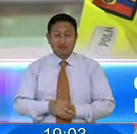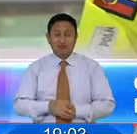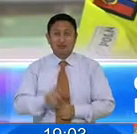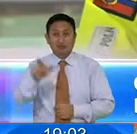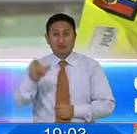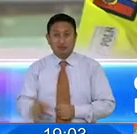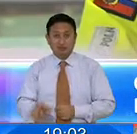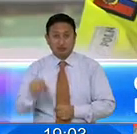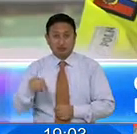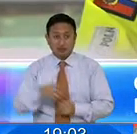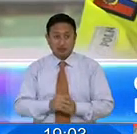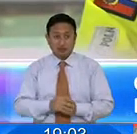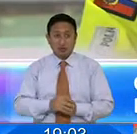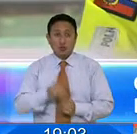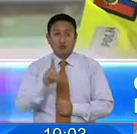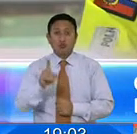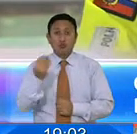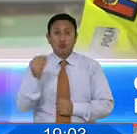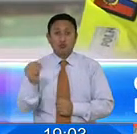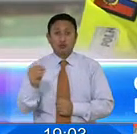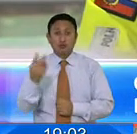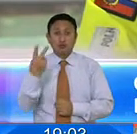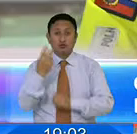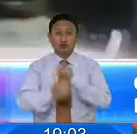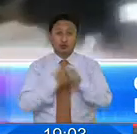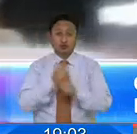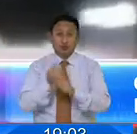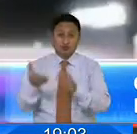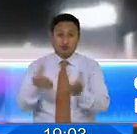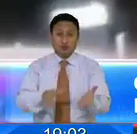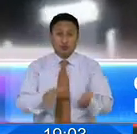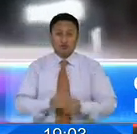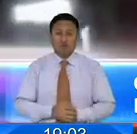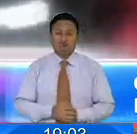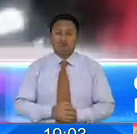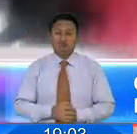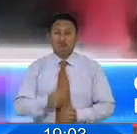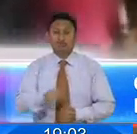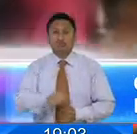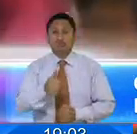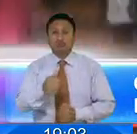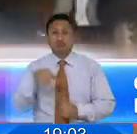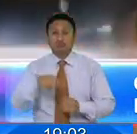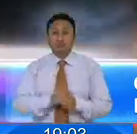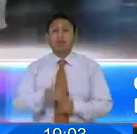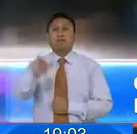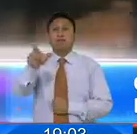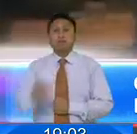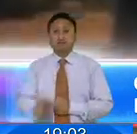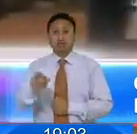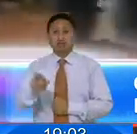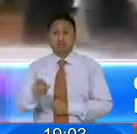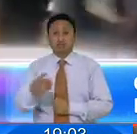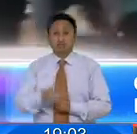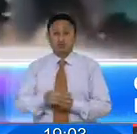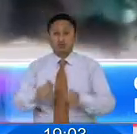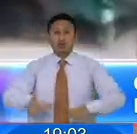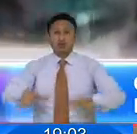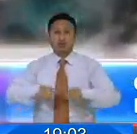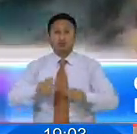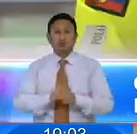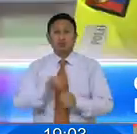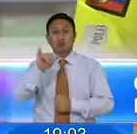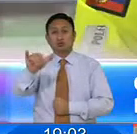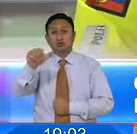irresponsabilidad, tenemos un menor fallecido de 2 años. Otro hecho lamentable es un linchamiento a un presunto antisocial en el sector de